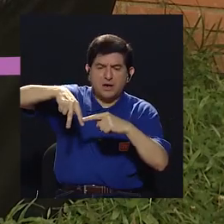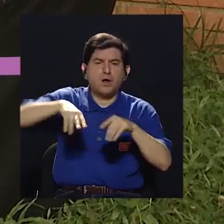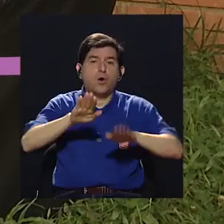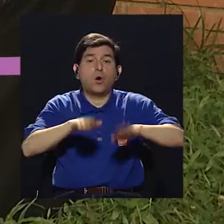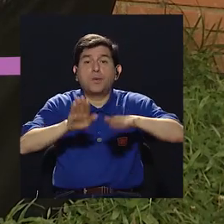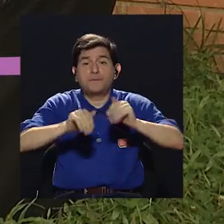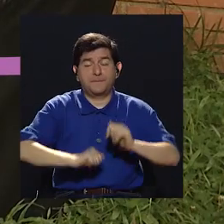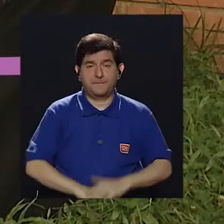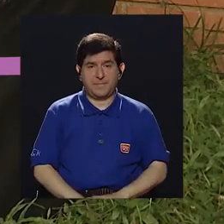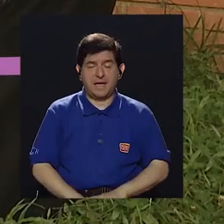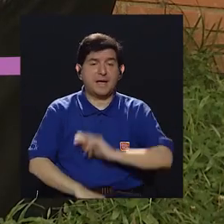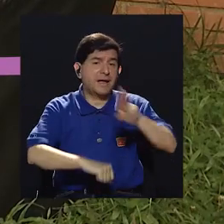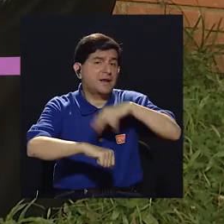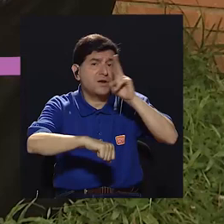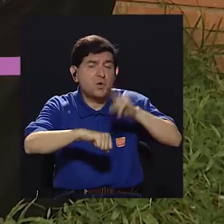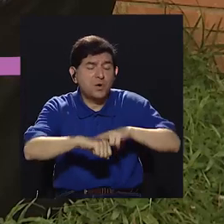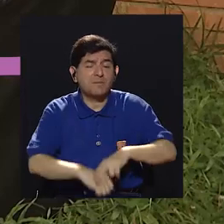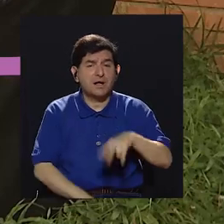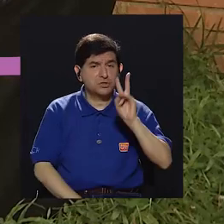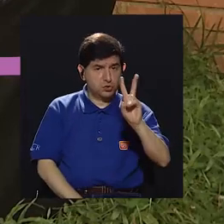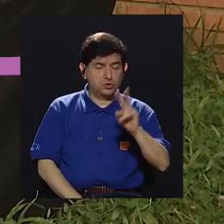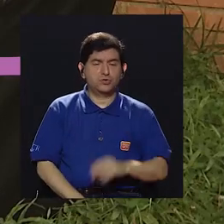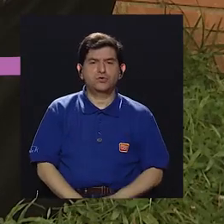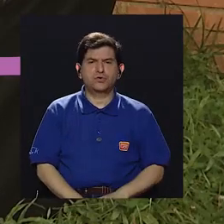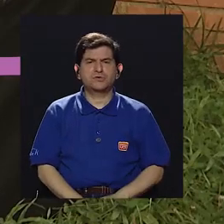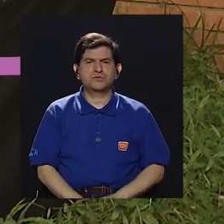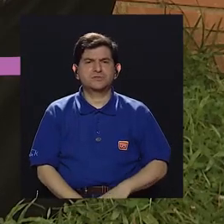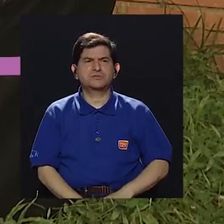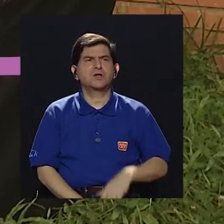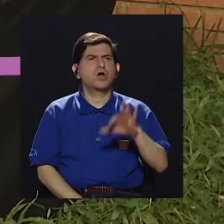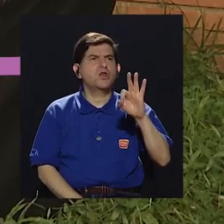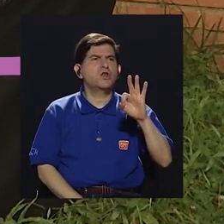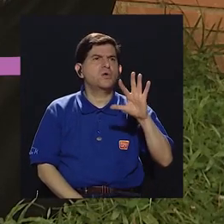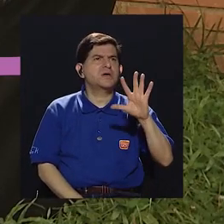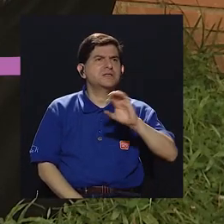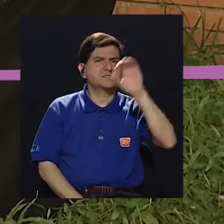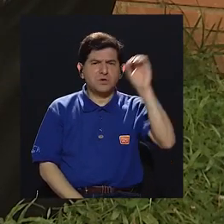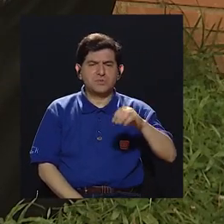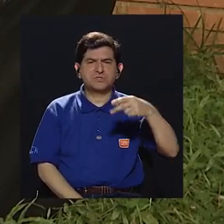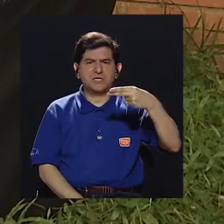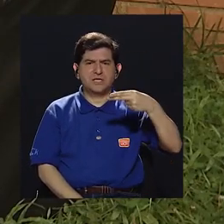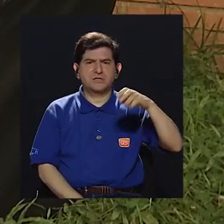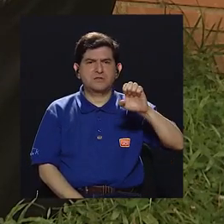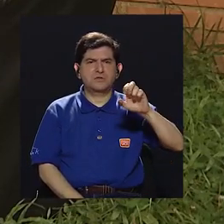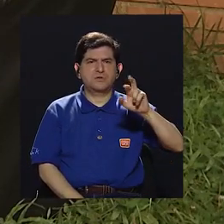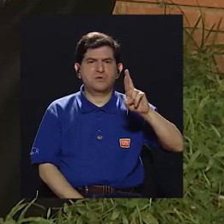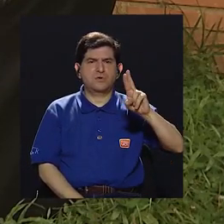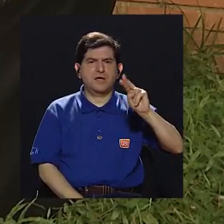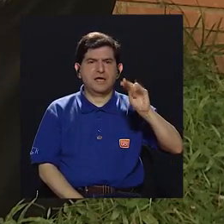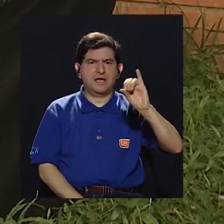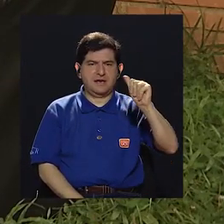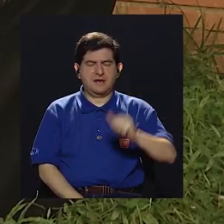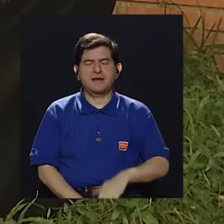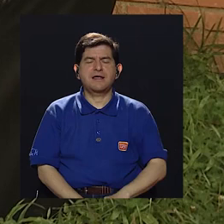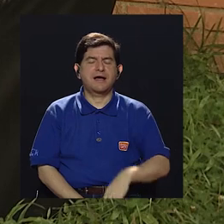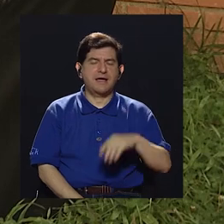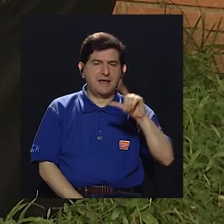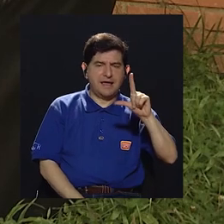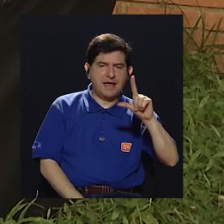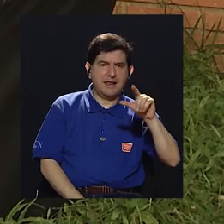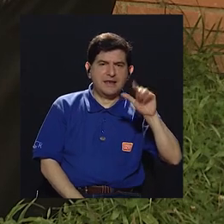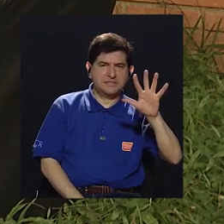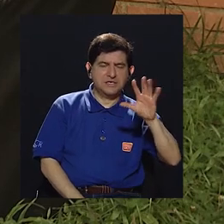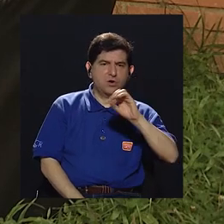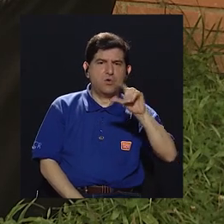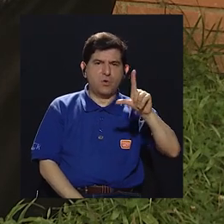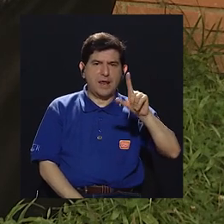doler mucho el pie. Lo más frecuente son estos dos, porque las hernias casi el 95% son o de la raíz de L5 o de la raíz